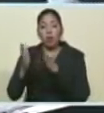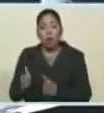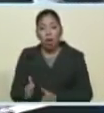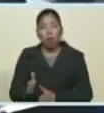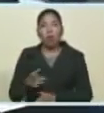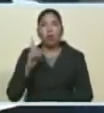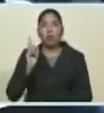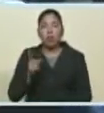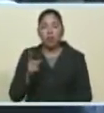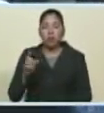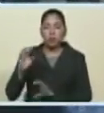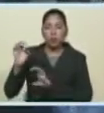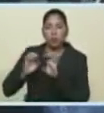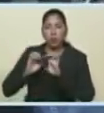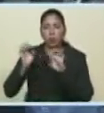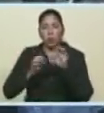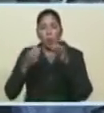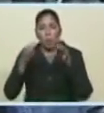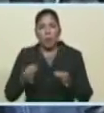trabajo.